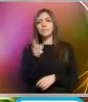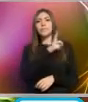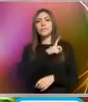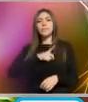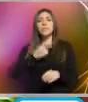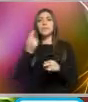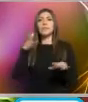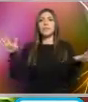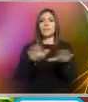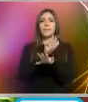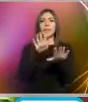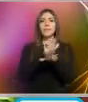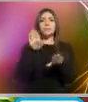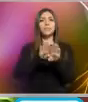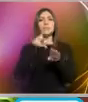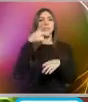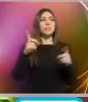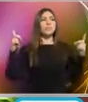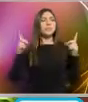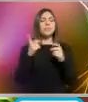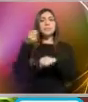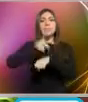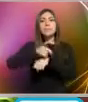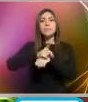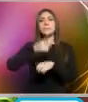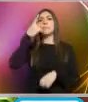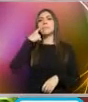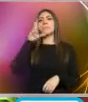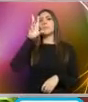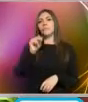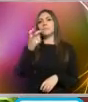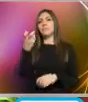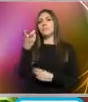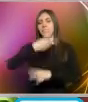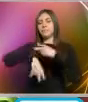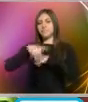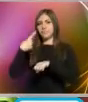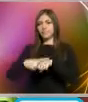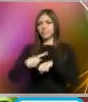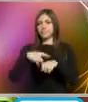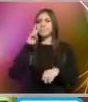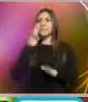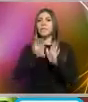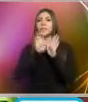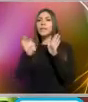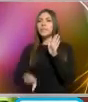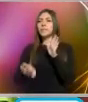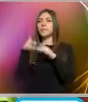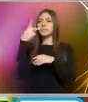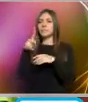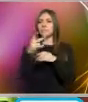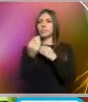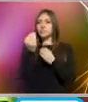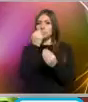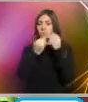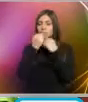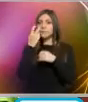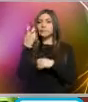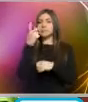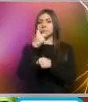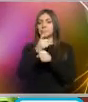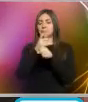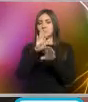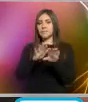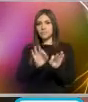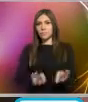que modificar en nuestra dieta diaria para evitar caer en este padecimiento? Por ejemplo, bueno, la alimentación es de los factores más